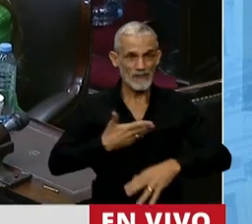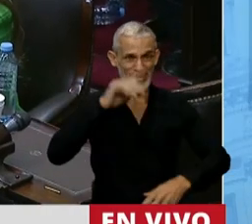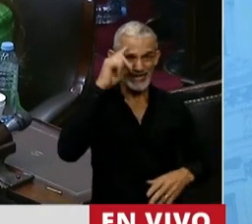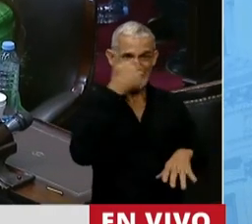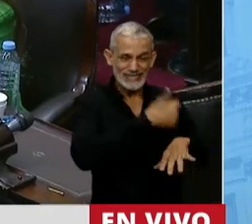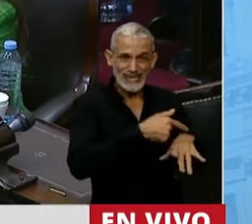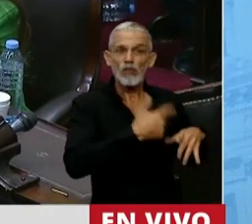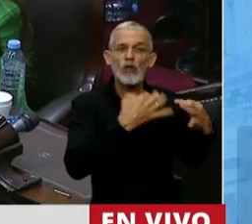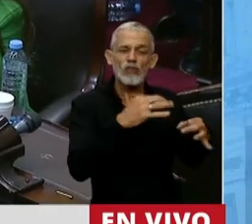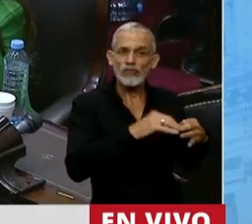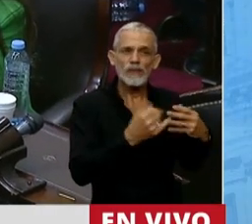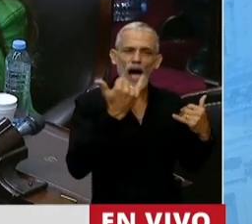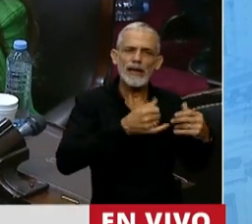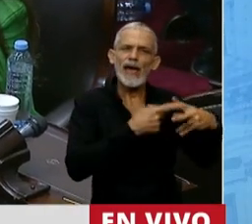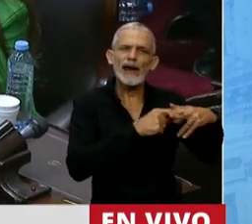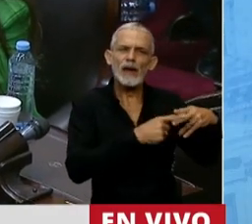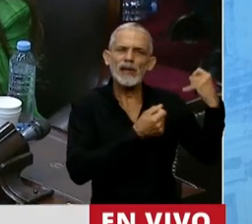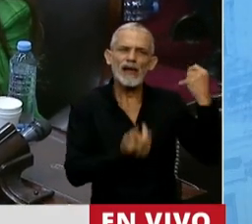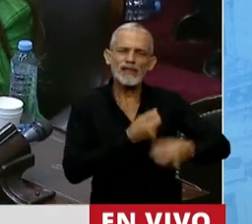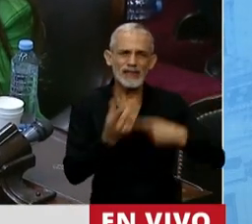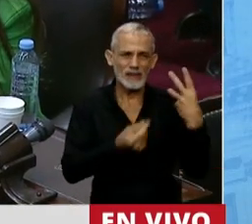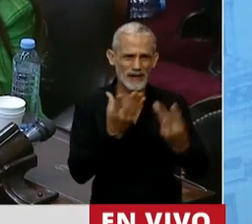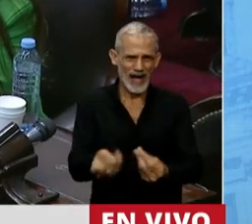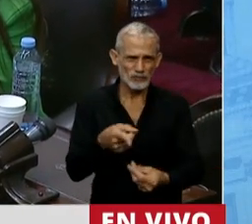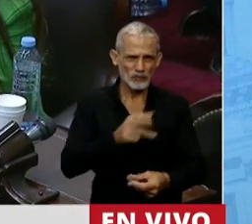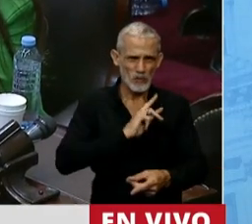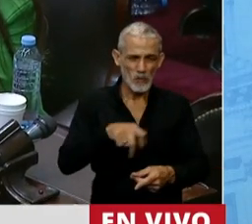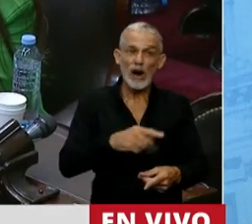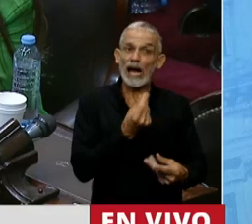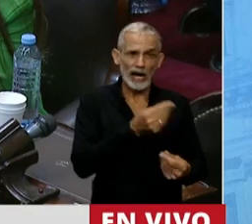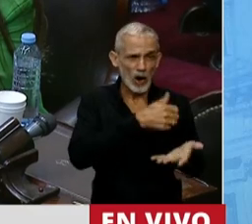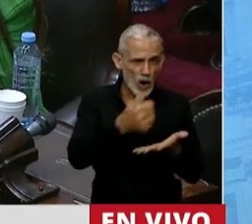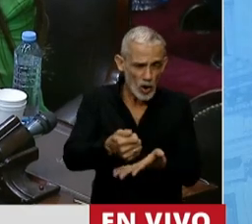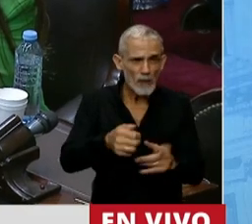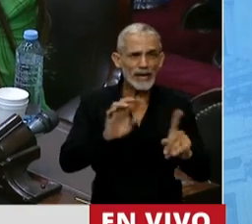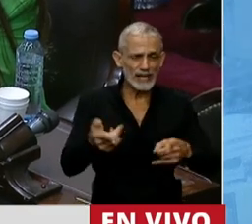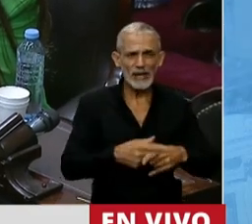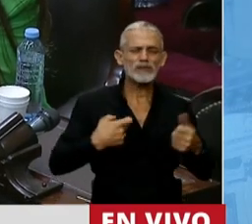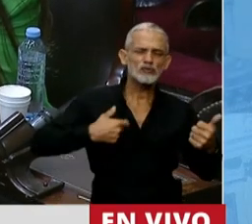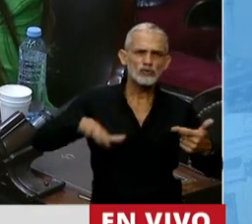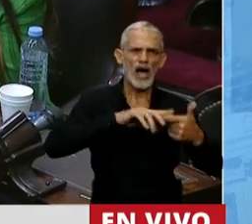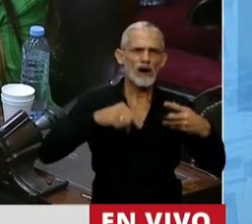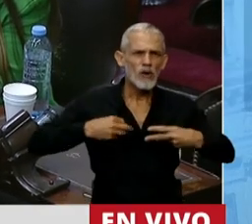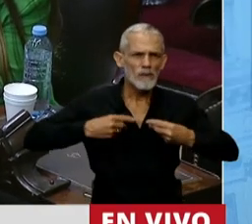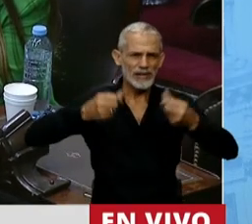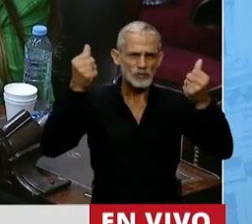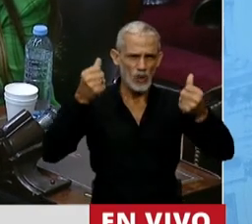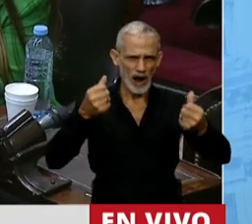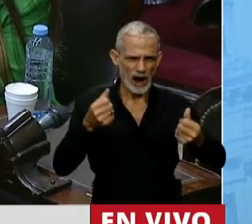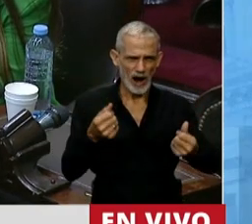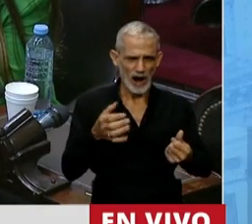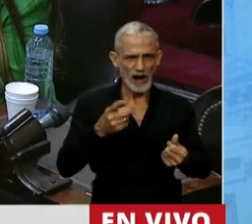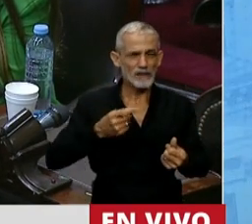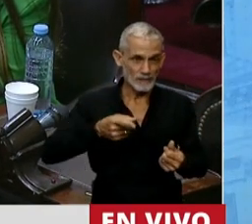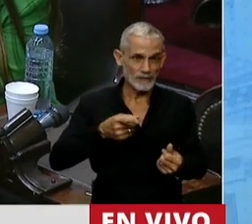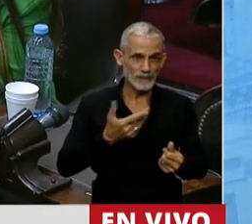puede y debe contar con todas las herramientas de contención, no solo económicamente, sino social y espiritual.